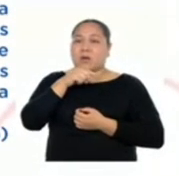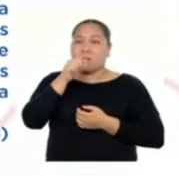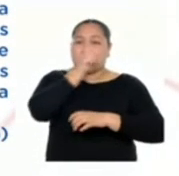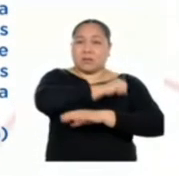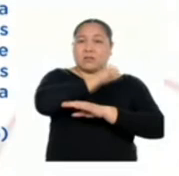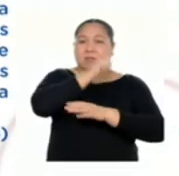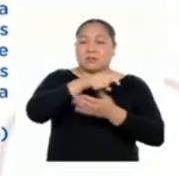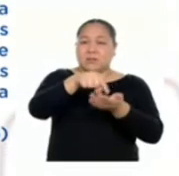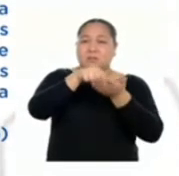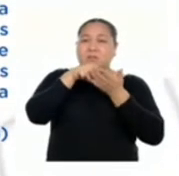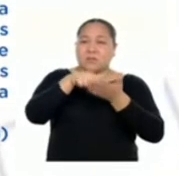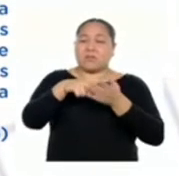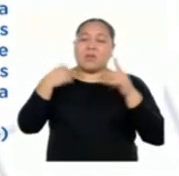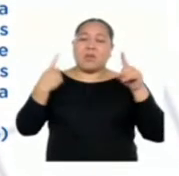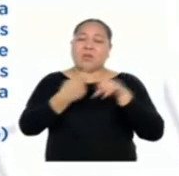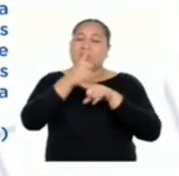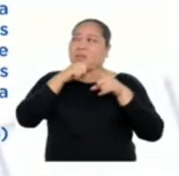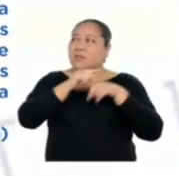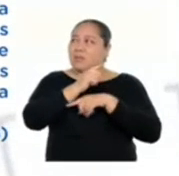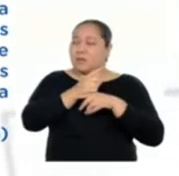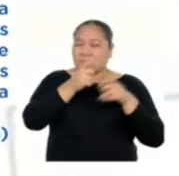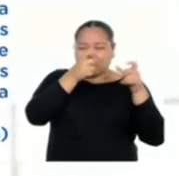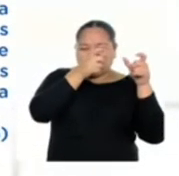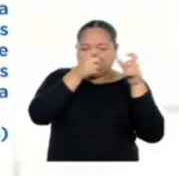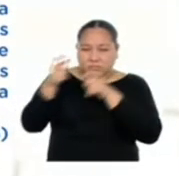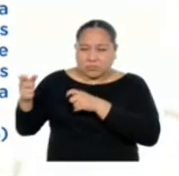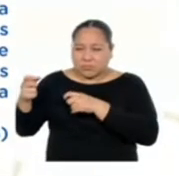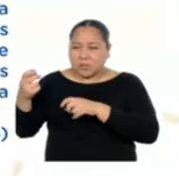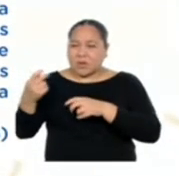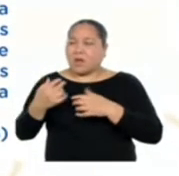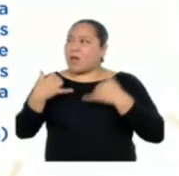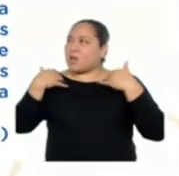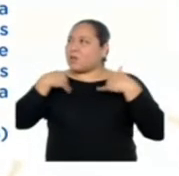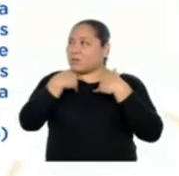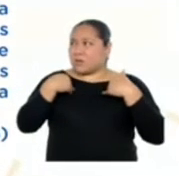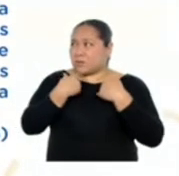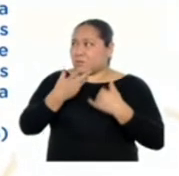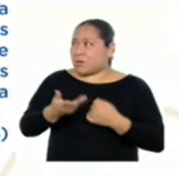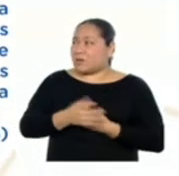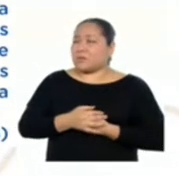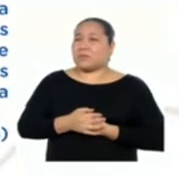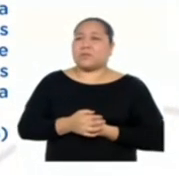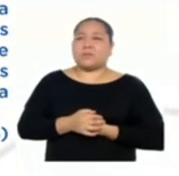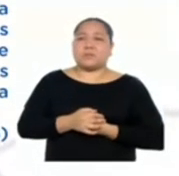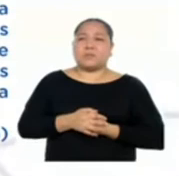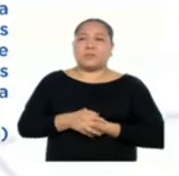explotaba en actividades como el tejido y ganadería.